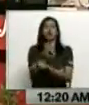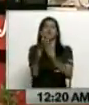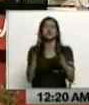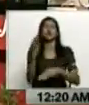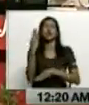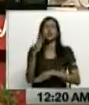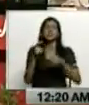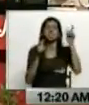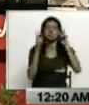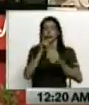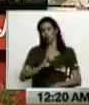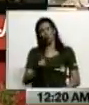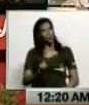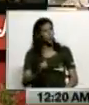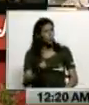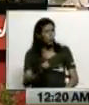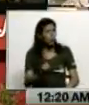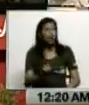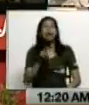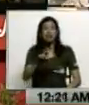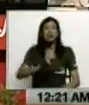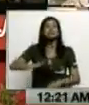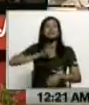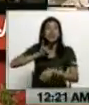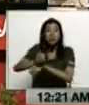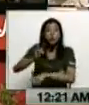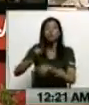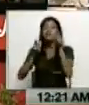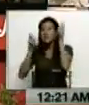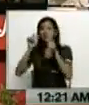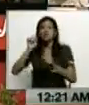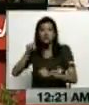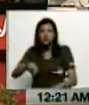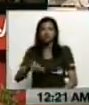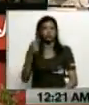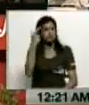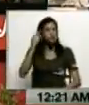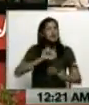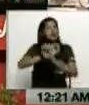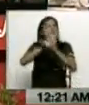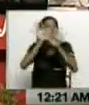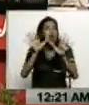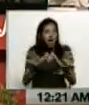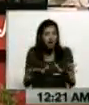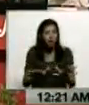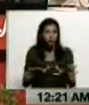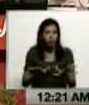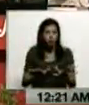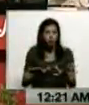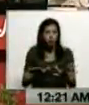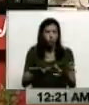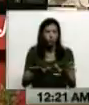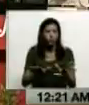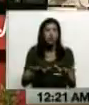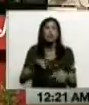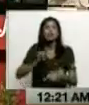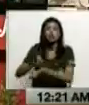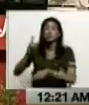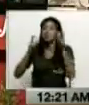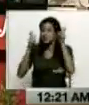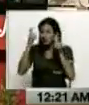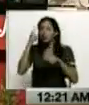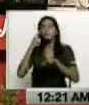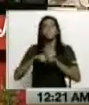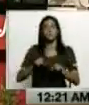Henry Falcón es chavista no no no no no no henri Falcón es un traidor eso debe quedarnos claro a todos